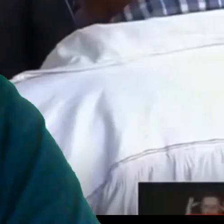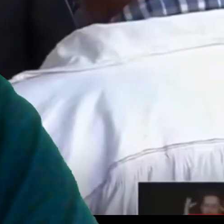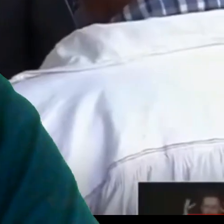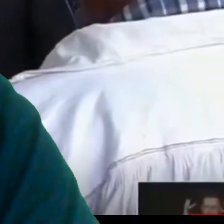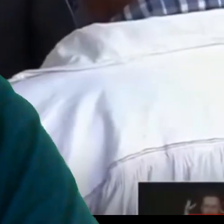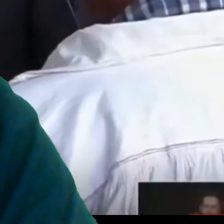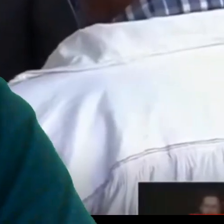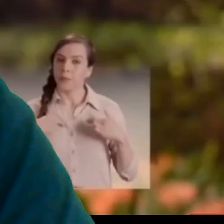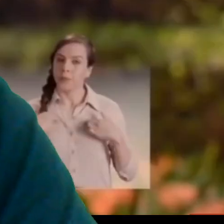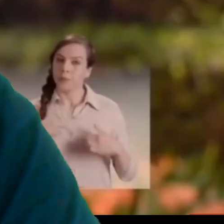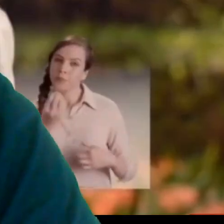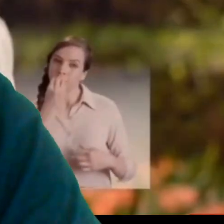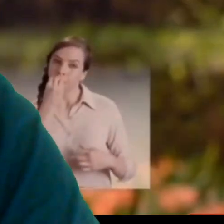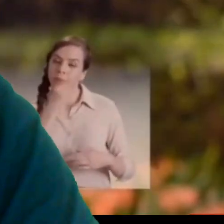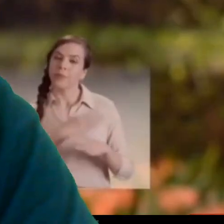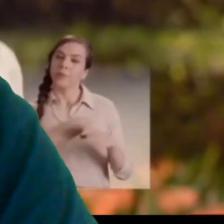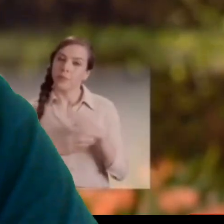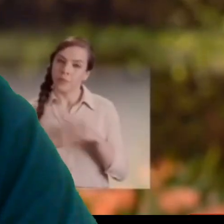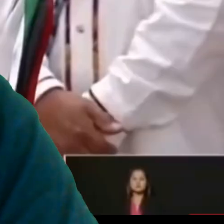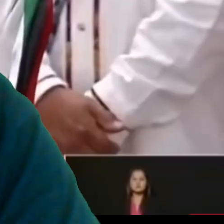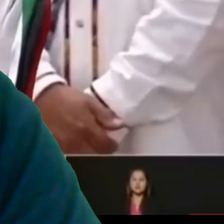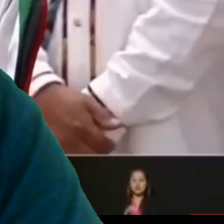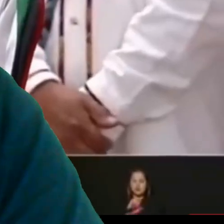waffles y gazapos que ven este video.